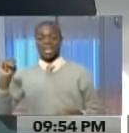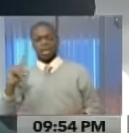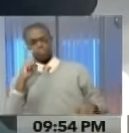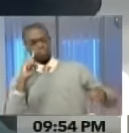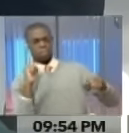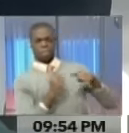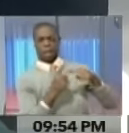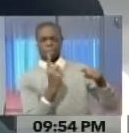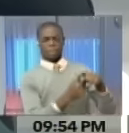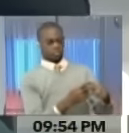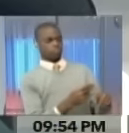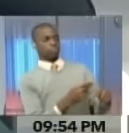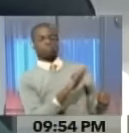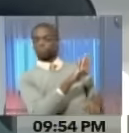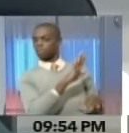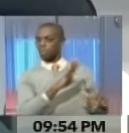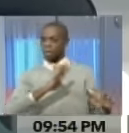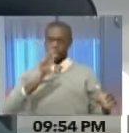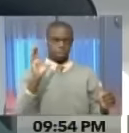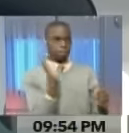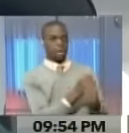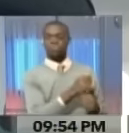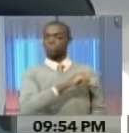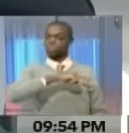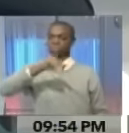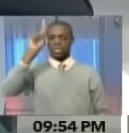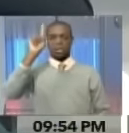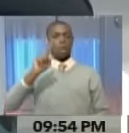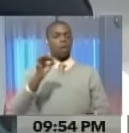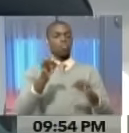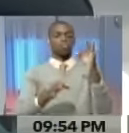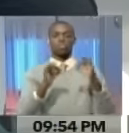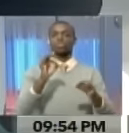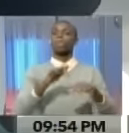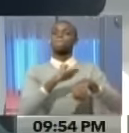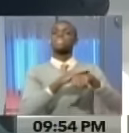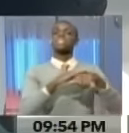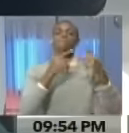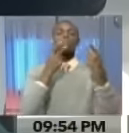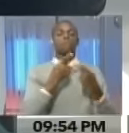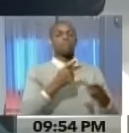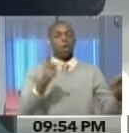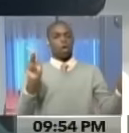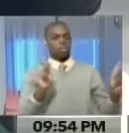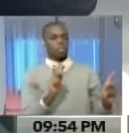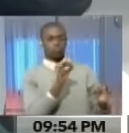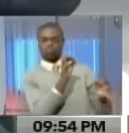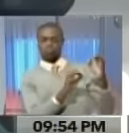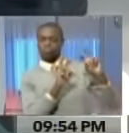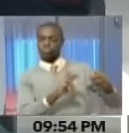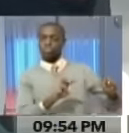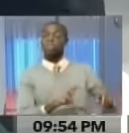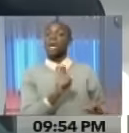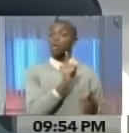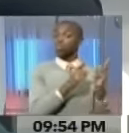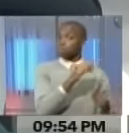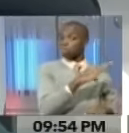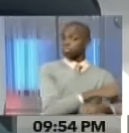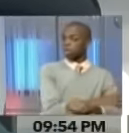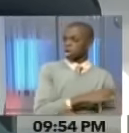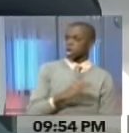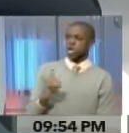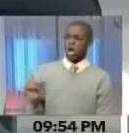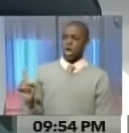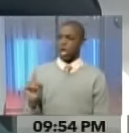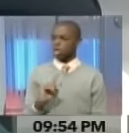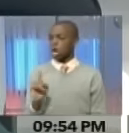eventos y los presentó ante el Ministerio Público yo he escuchado algunos voceros de la derecha decir no pero es que eh eso eso eso no es un fraude porque